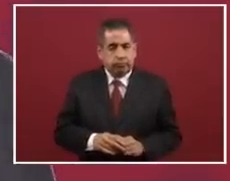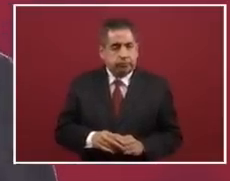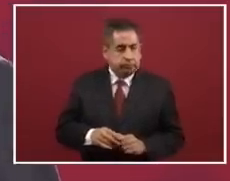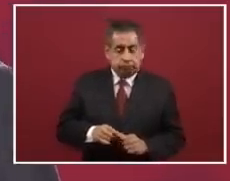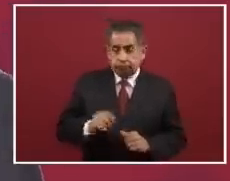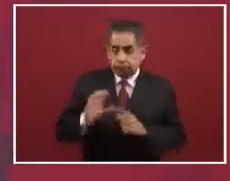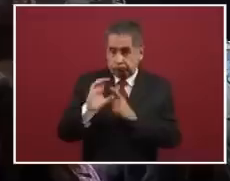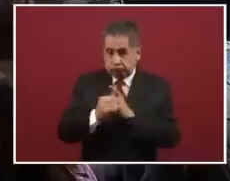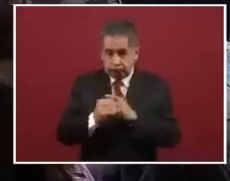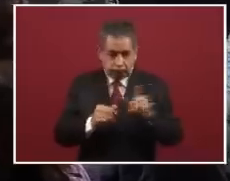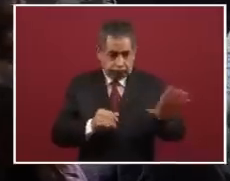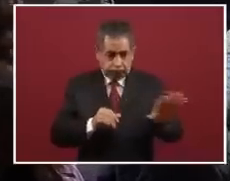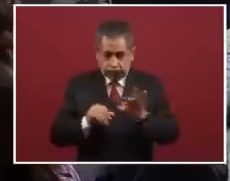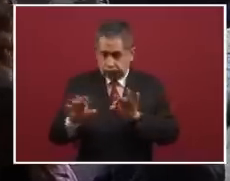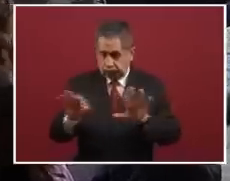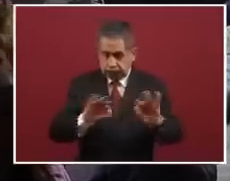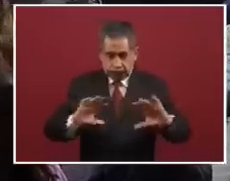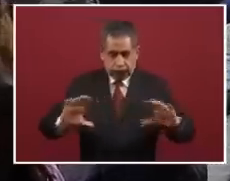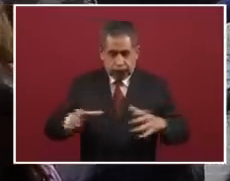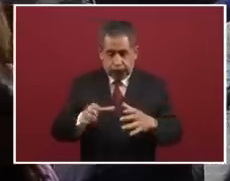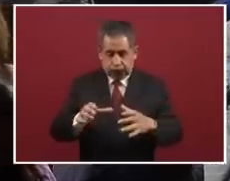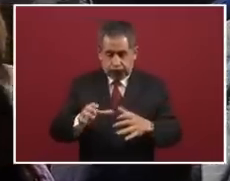comisión y